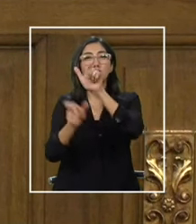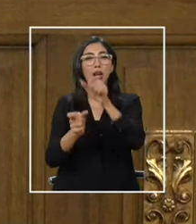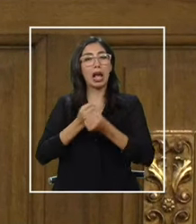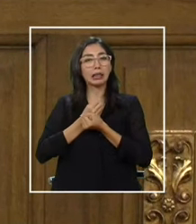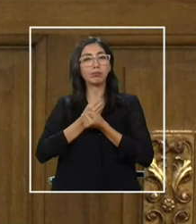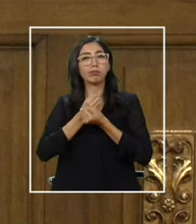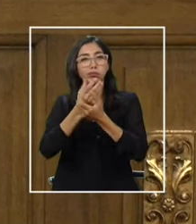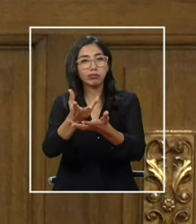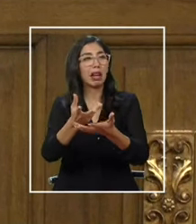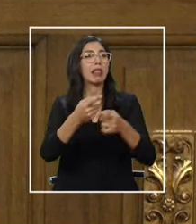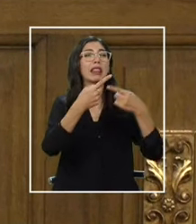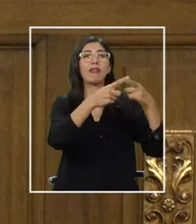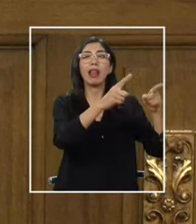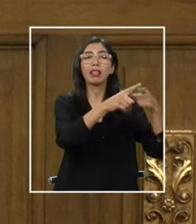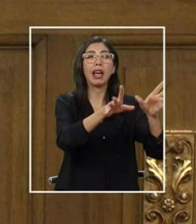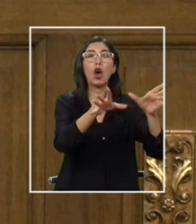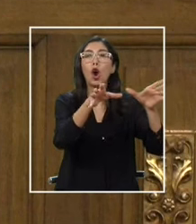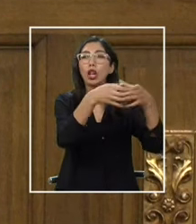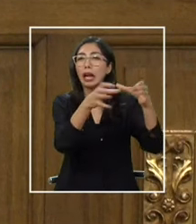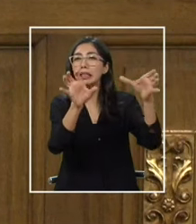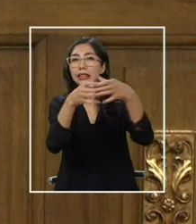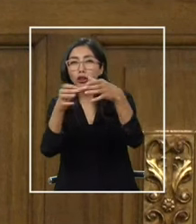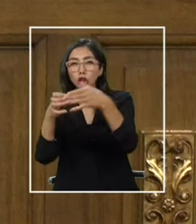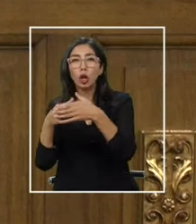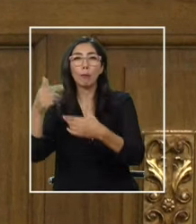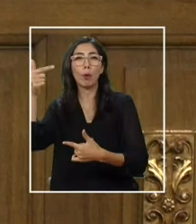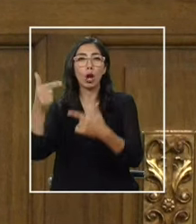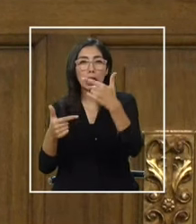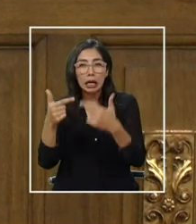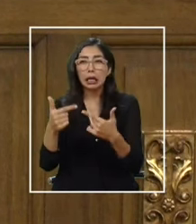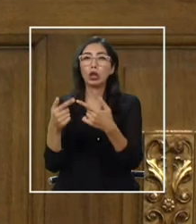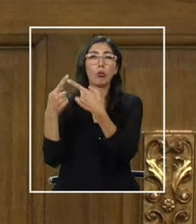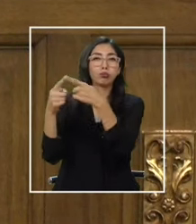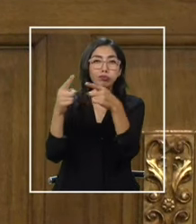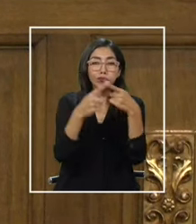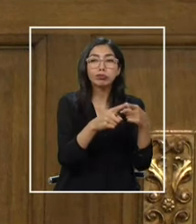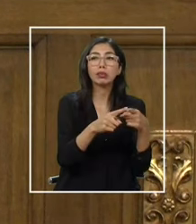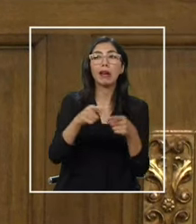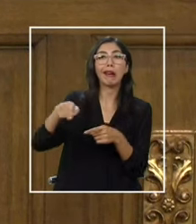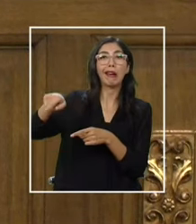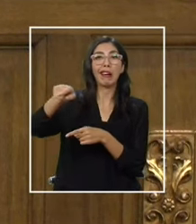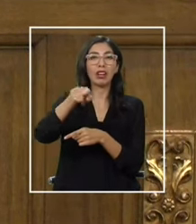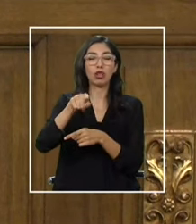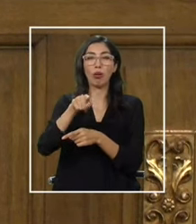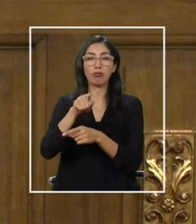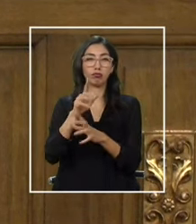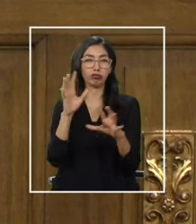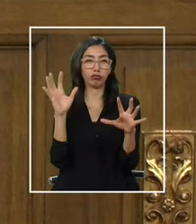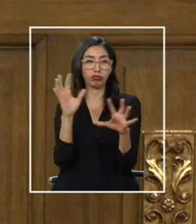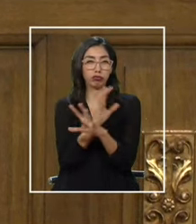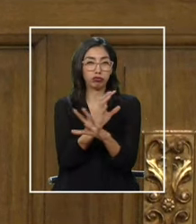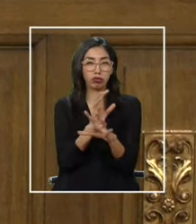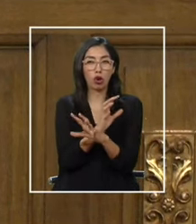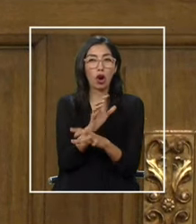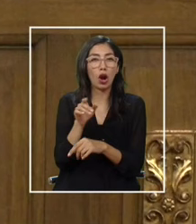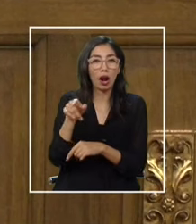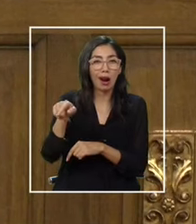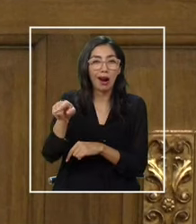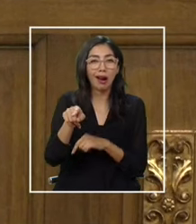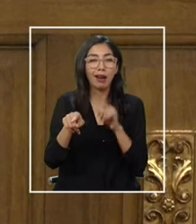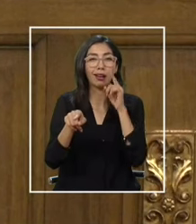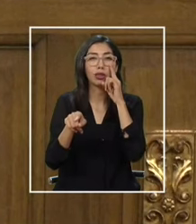y acciones de organizaciones, partidos, de un tilde francamente y